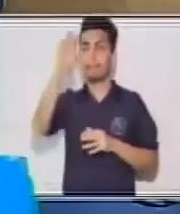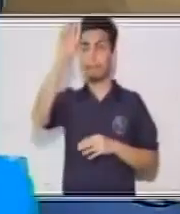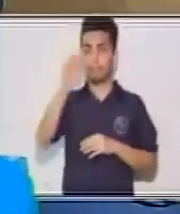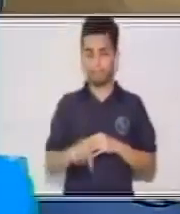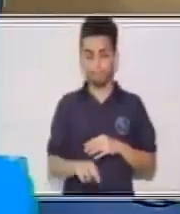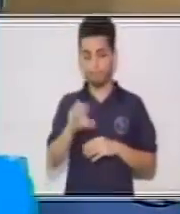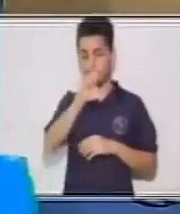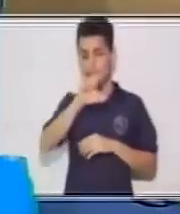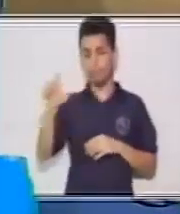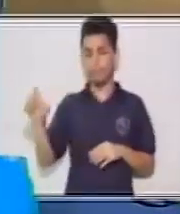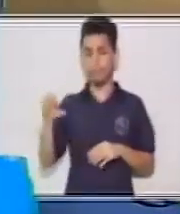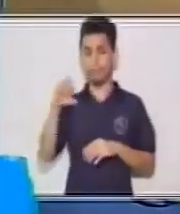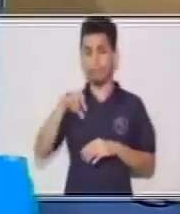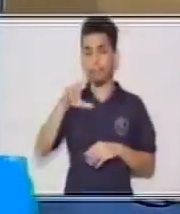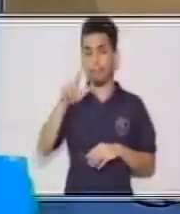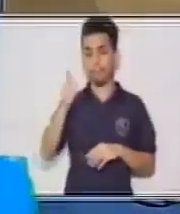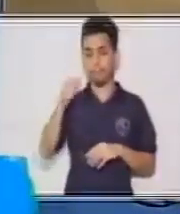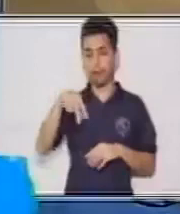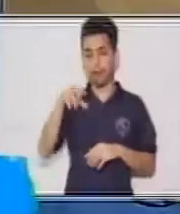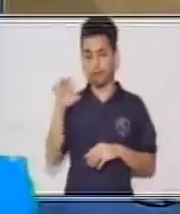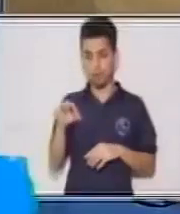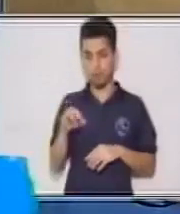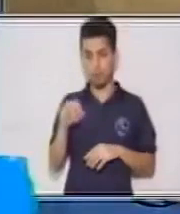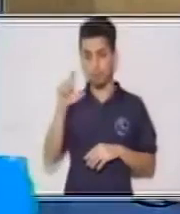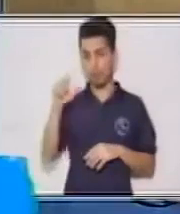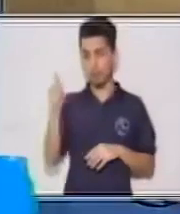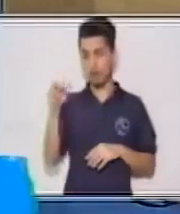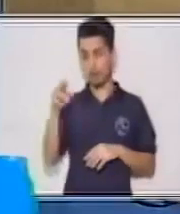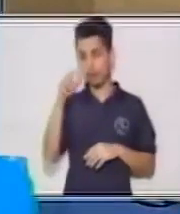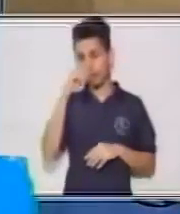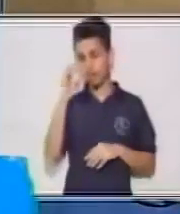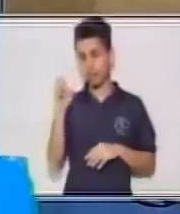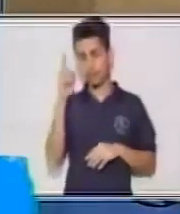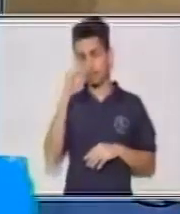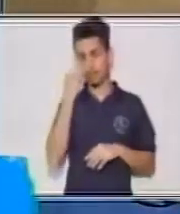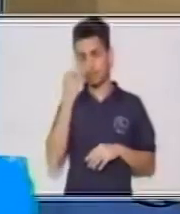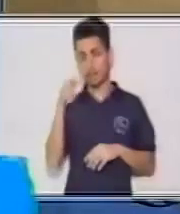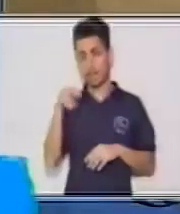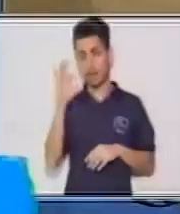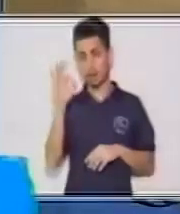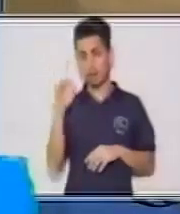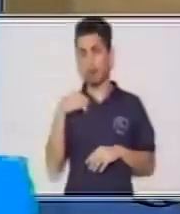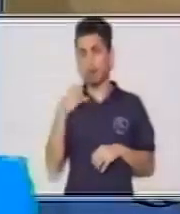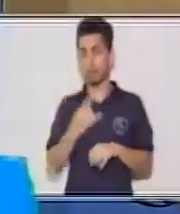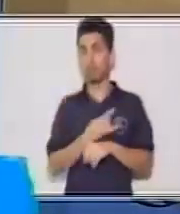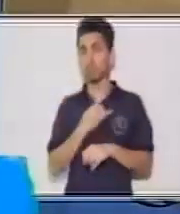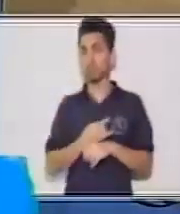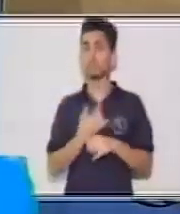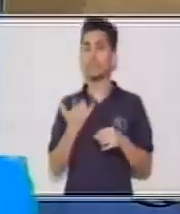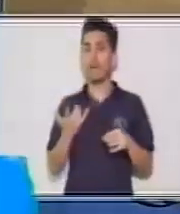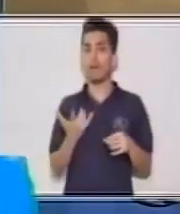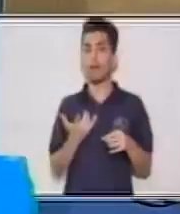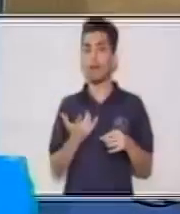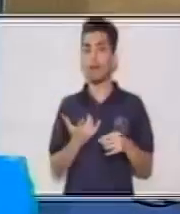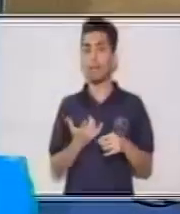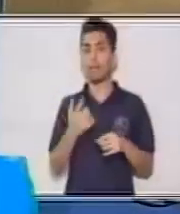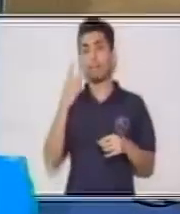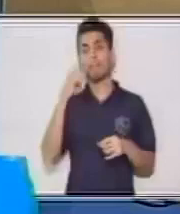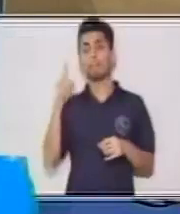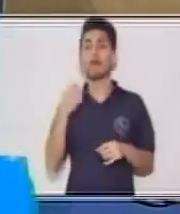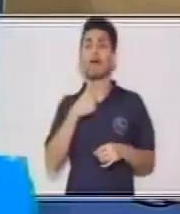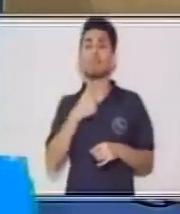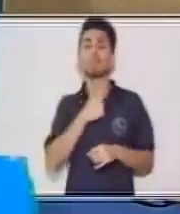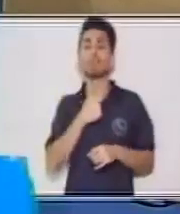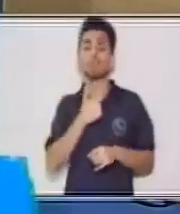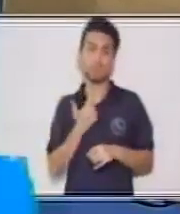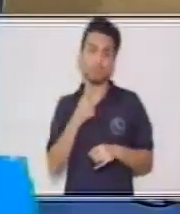cartesiano se deriva de este de acá, ¿verdad? Y es muy útil para, no tanto para solo para nosotros, sino